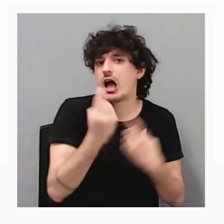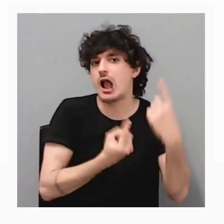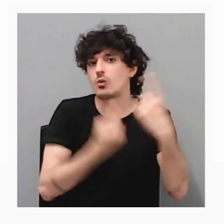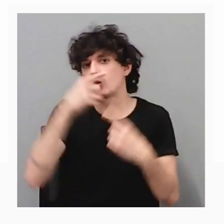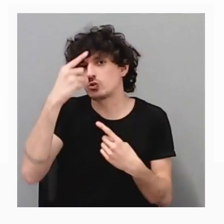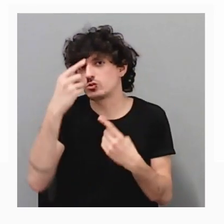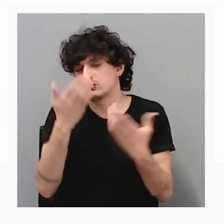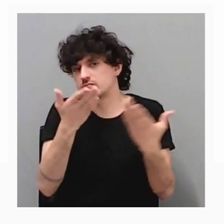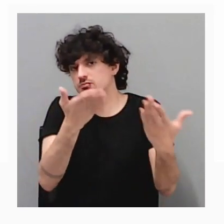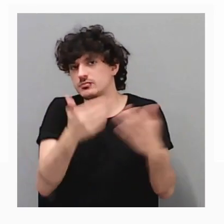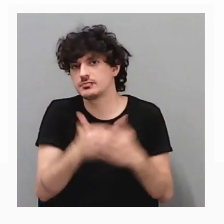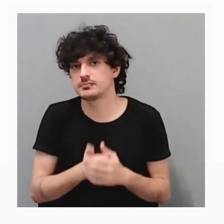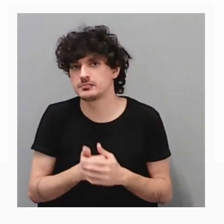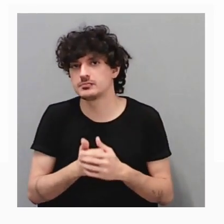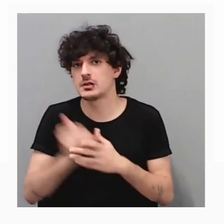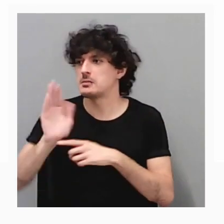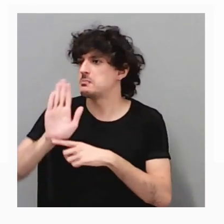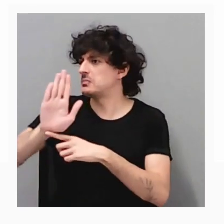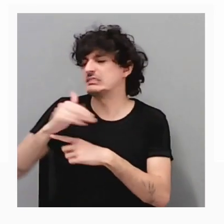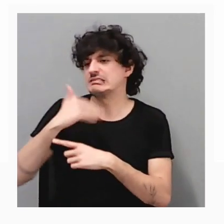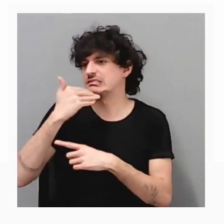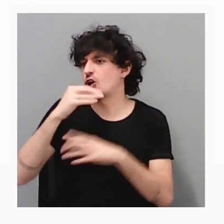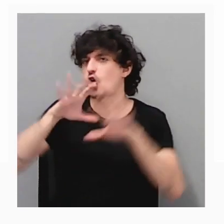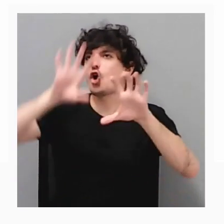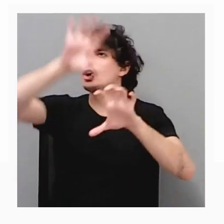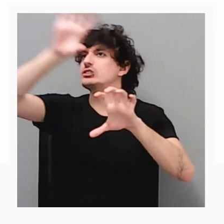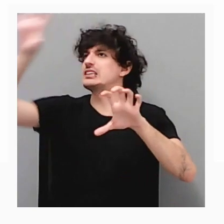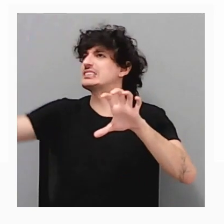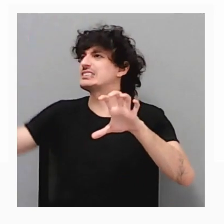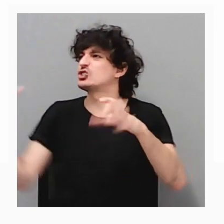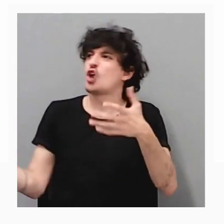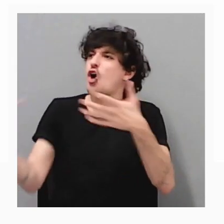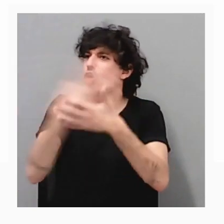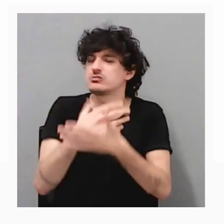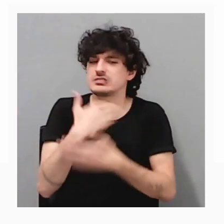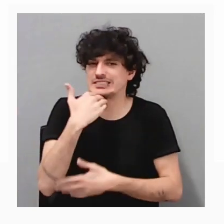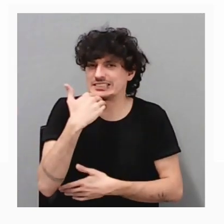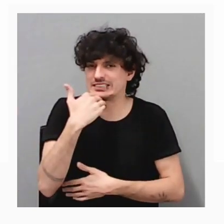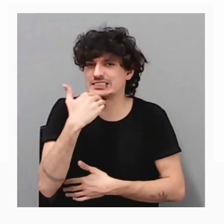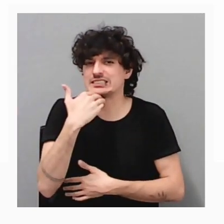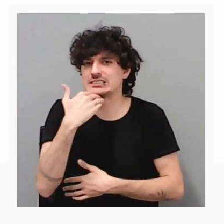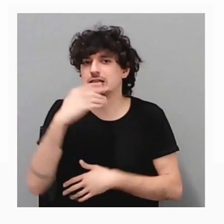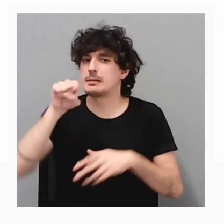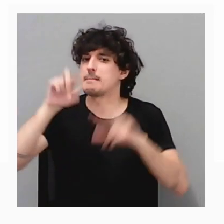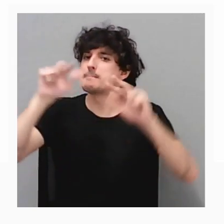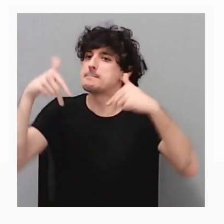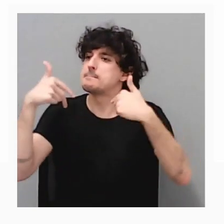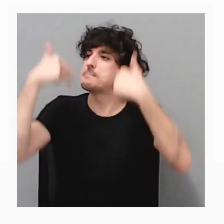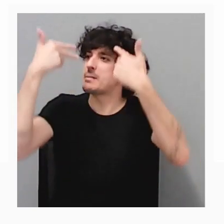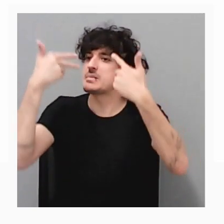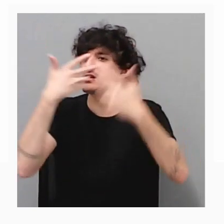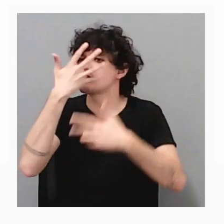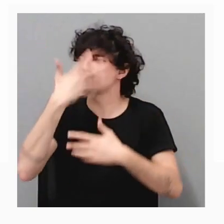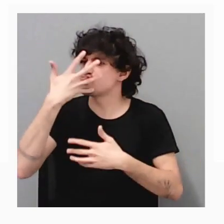hay representatividad de casi todos los continentes, que nos permite también tener conocimientos